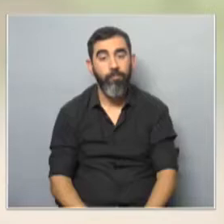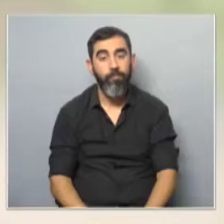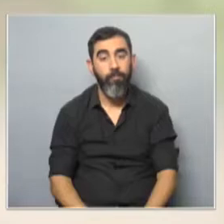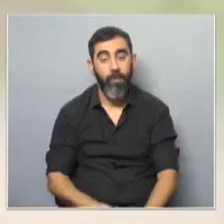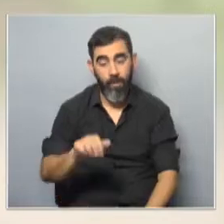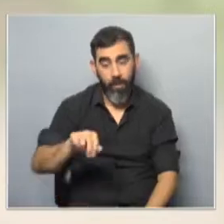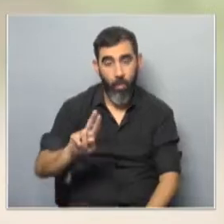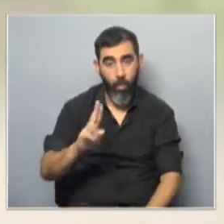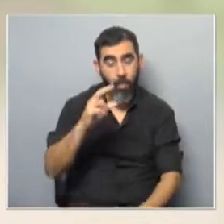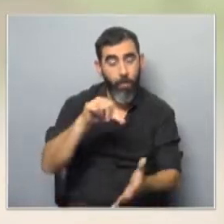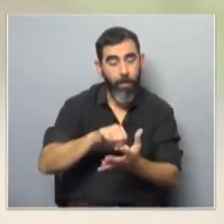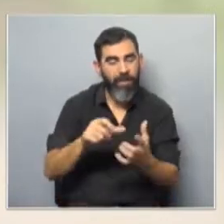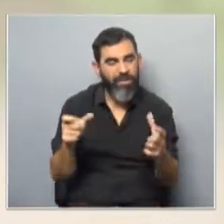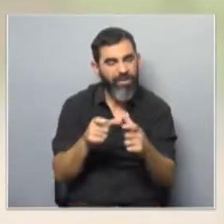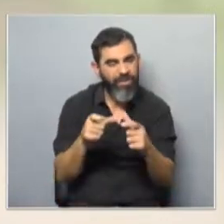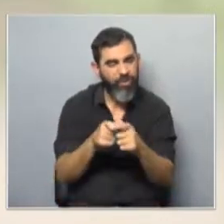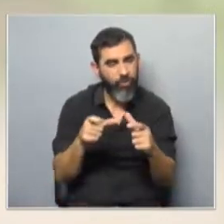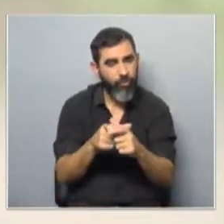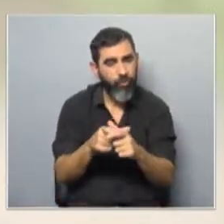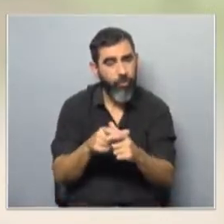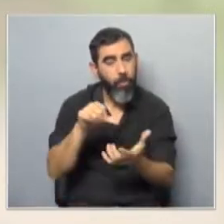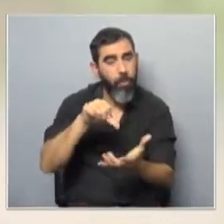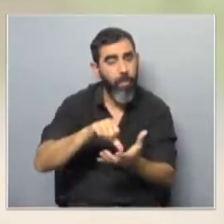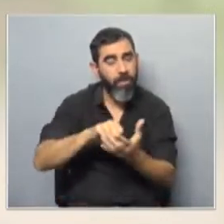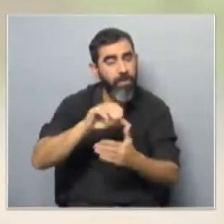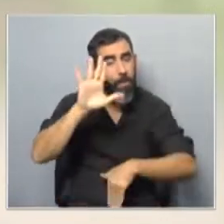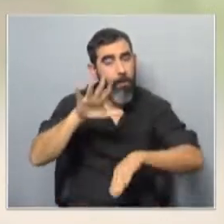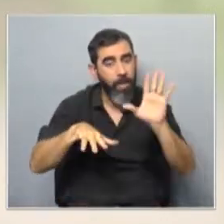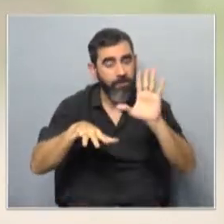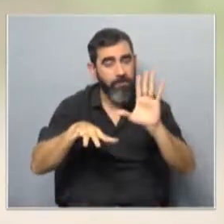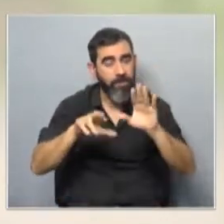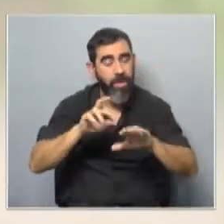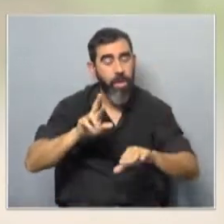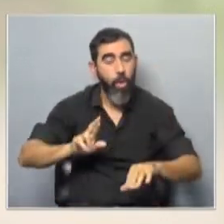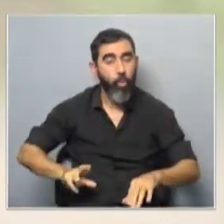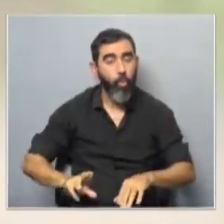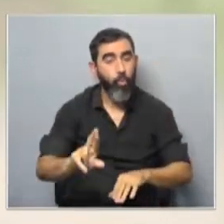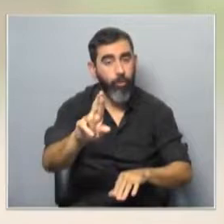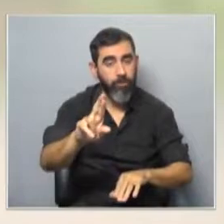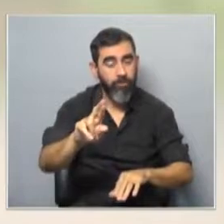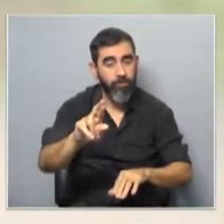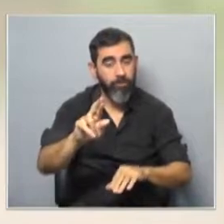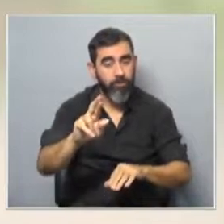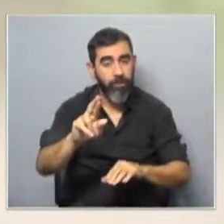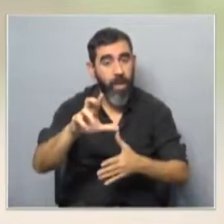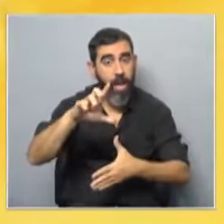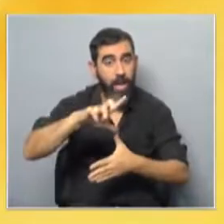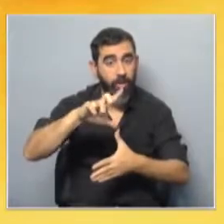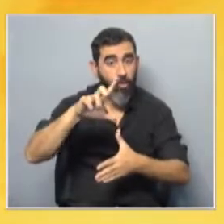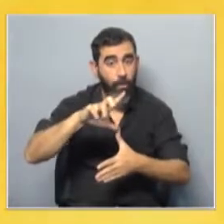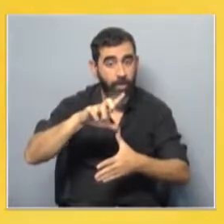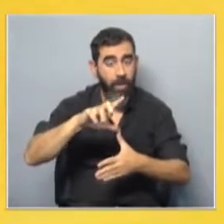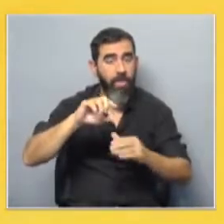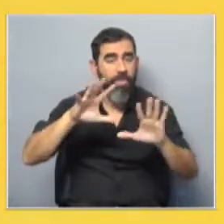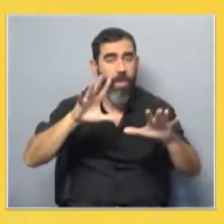Uruguay, al ser un país pequeño, somos los países con mayor superficie de carreteras a nivel latinoamericano. Tenemos